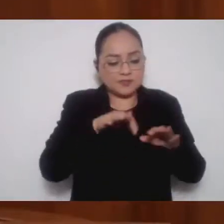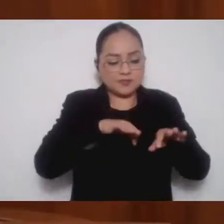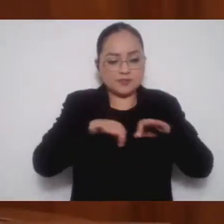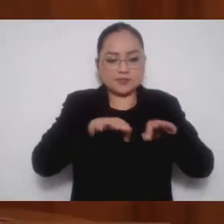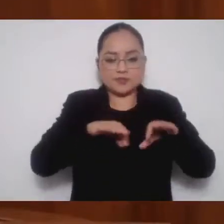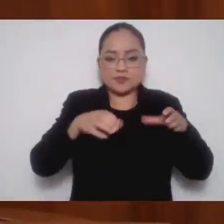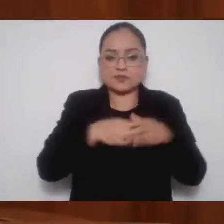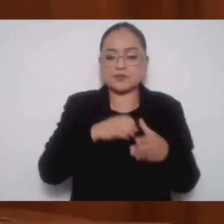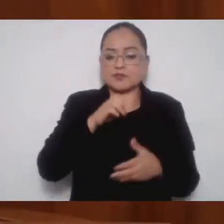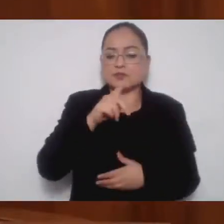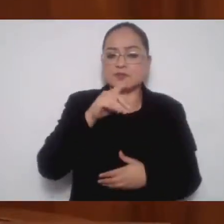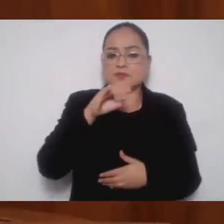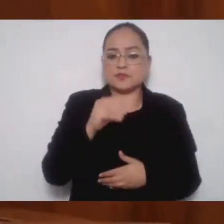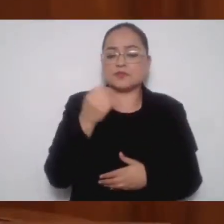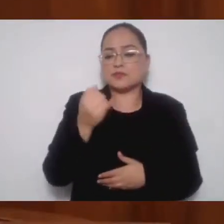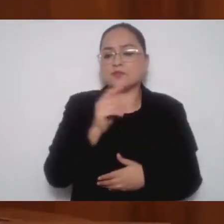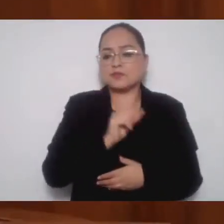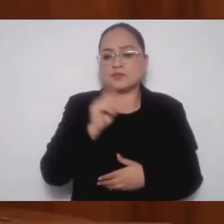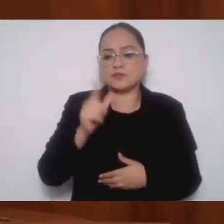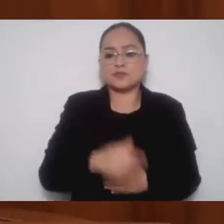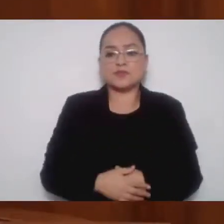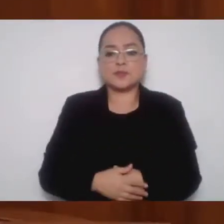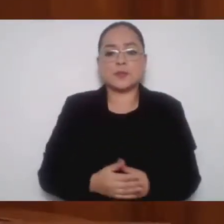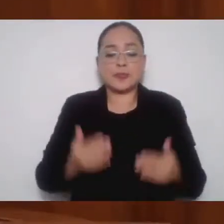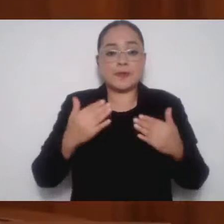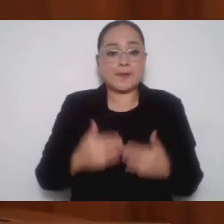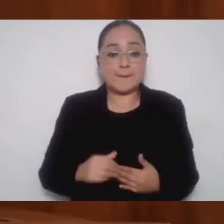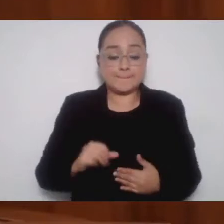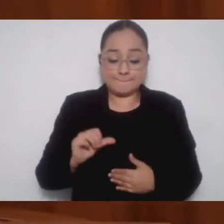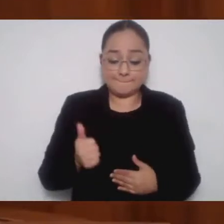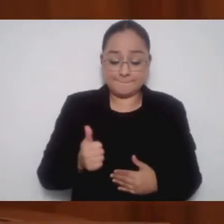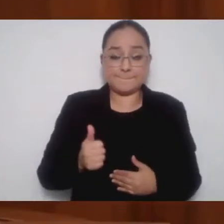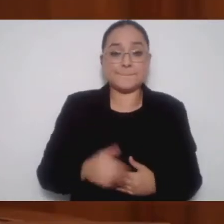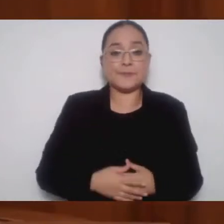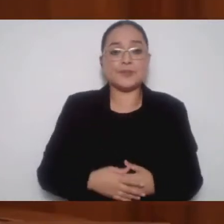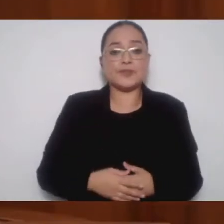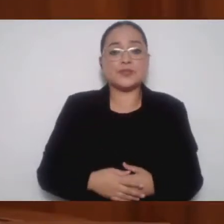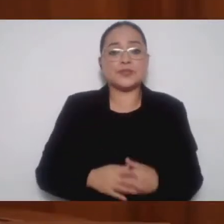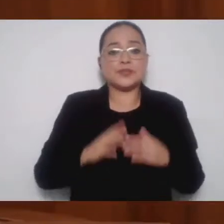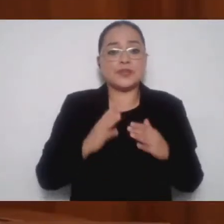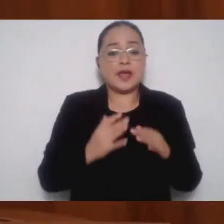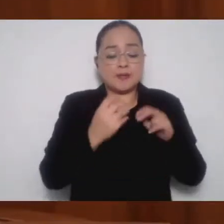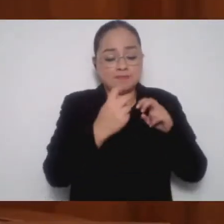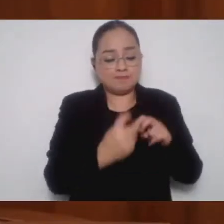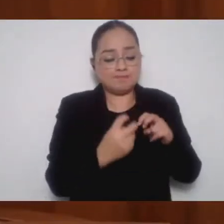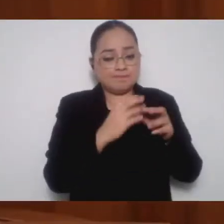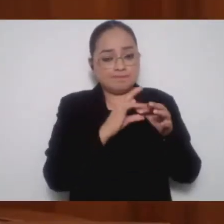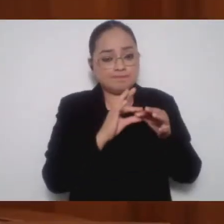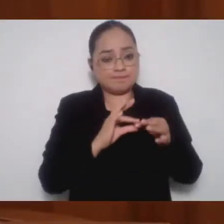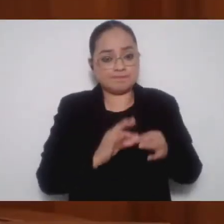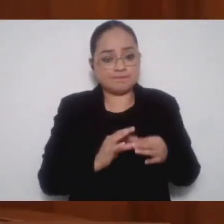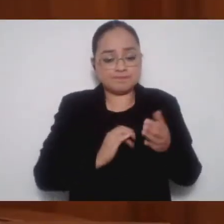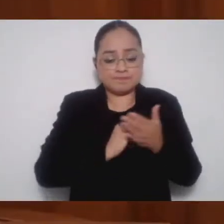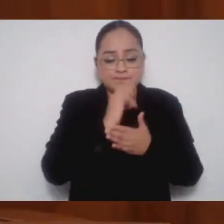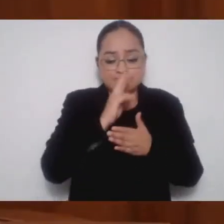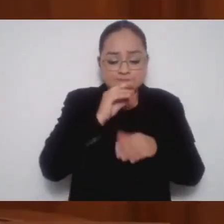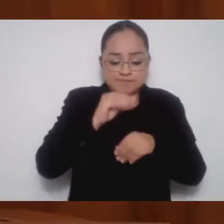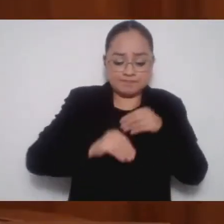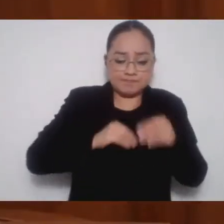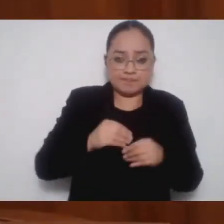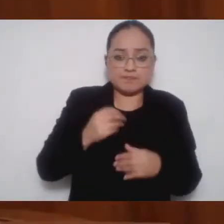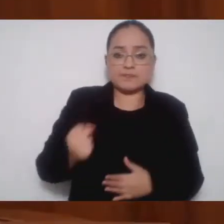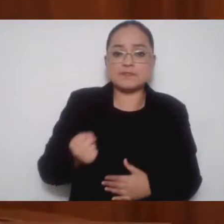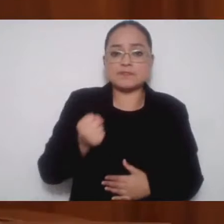y profesional. 11. Desahogadas las comparecencias, formulamos el presente dictamen